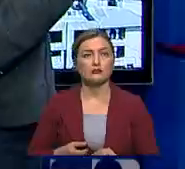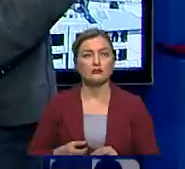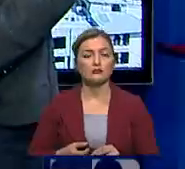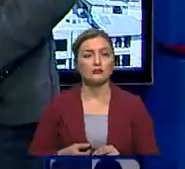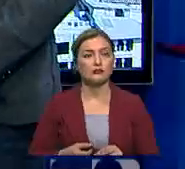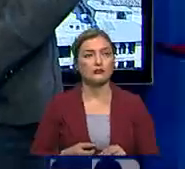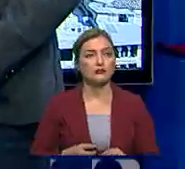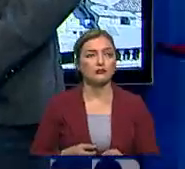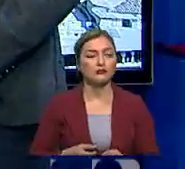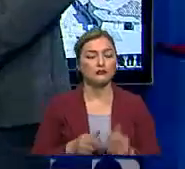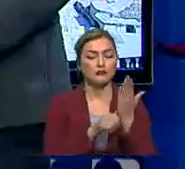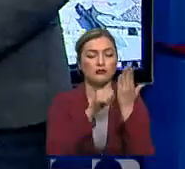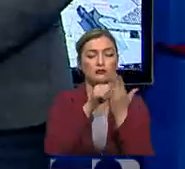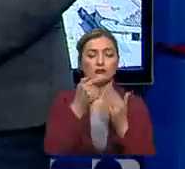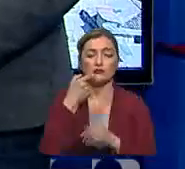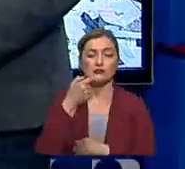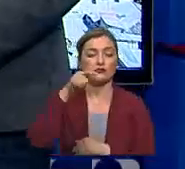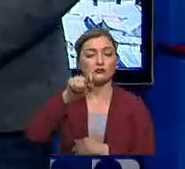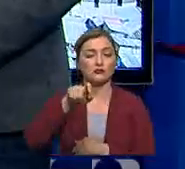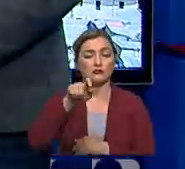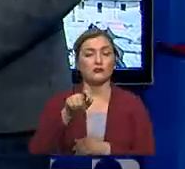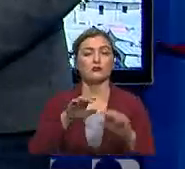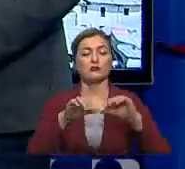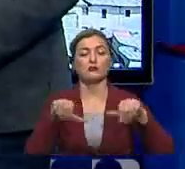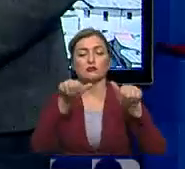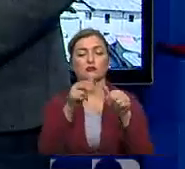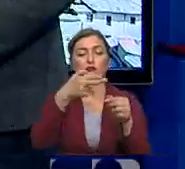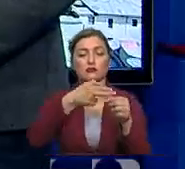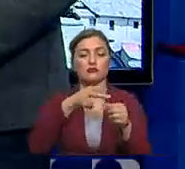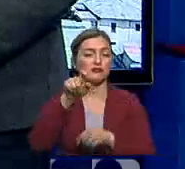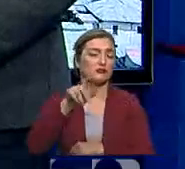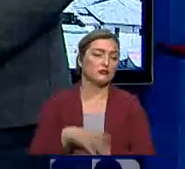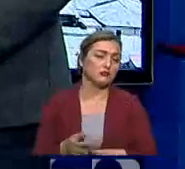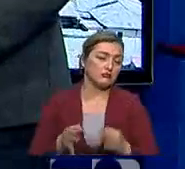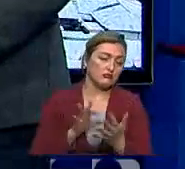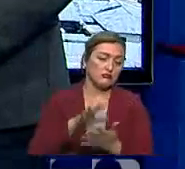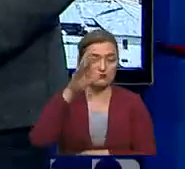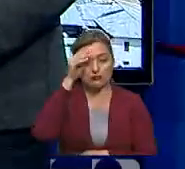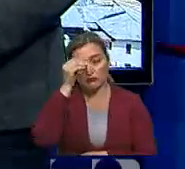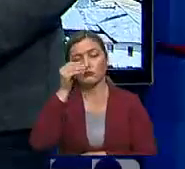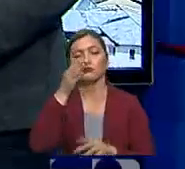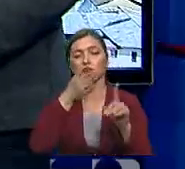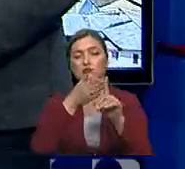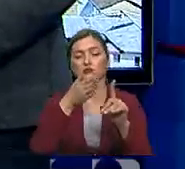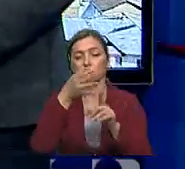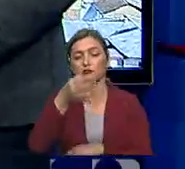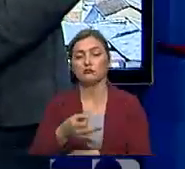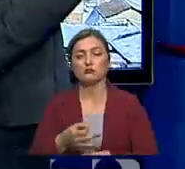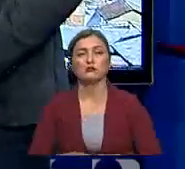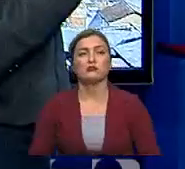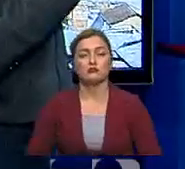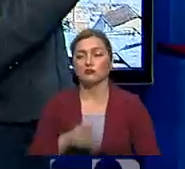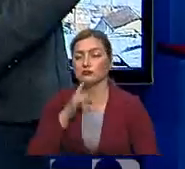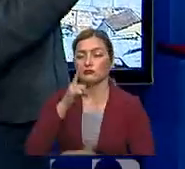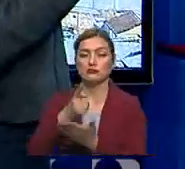horas. Bueno, la ministra dijo que es necesario que retornen a las clases presenciales, que es la única forma de cumplir las metas académicas. Así